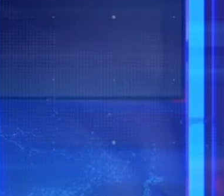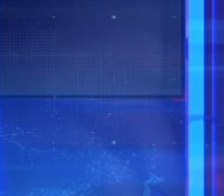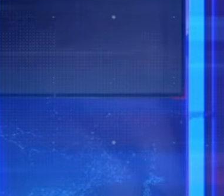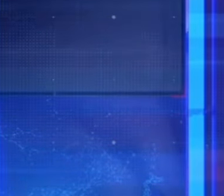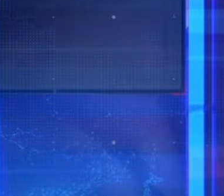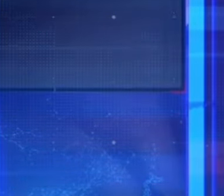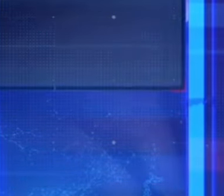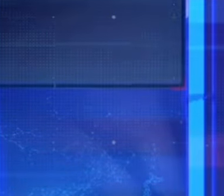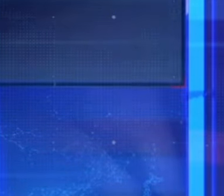i